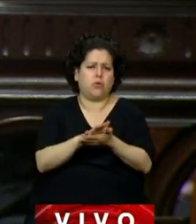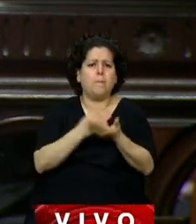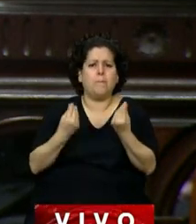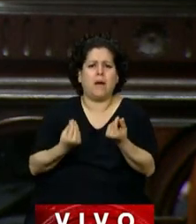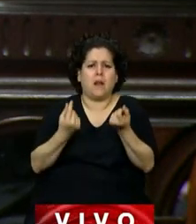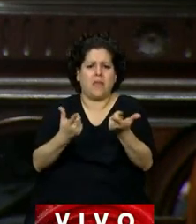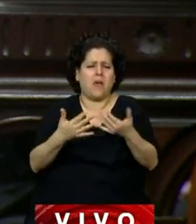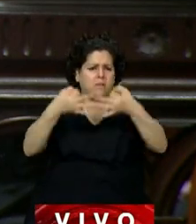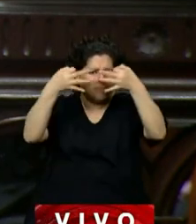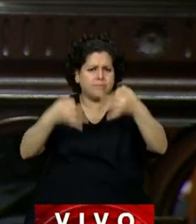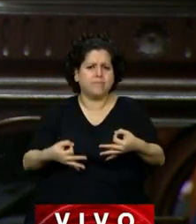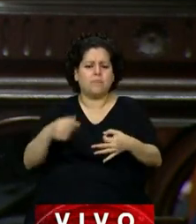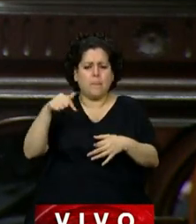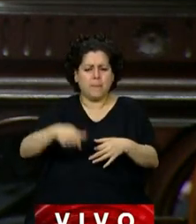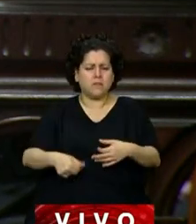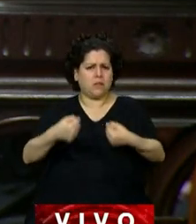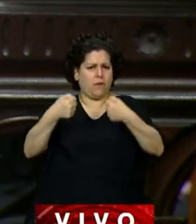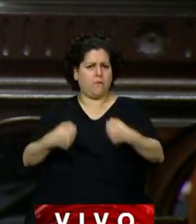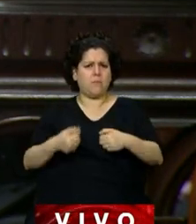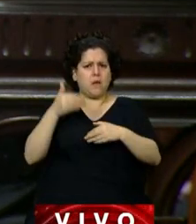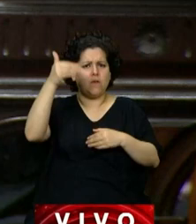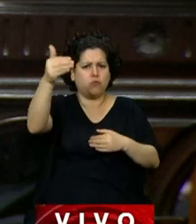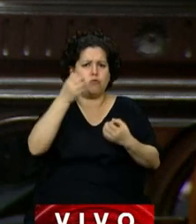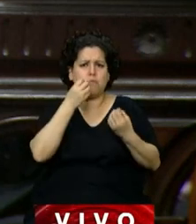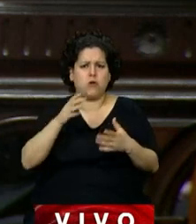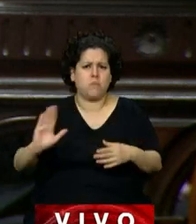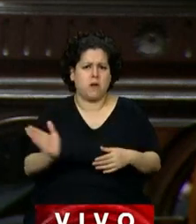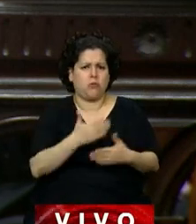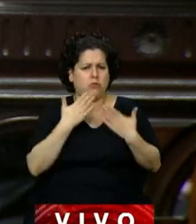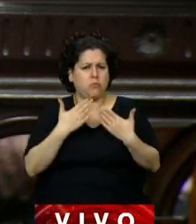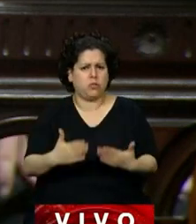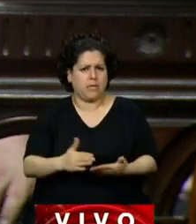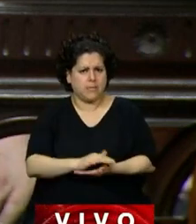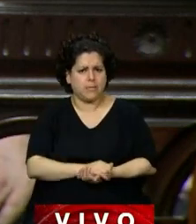garantizar el presente y forjar un futuro mejor para todos. Muchas